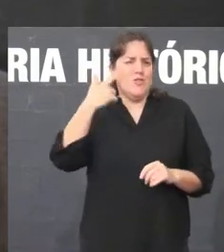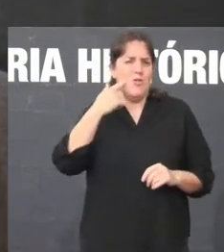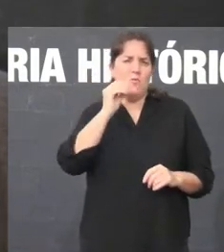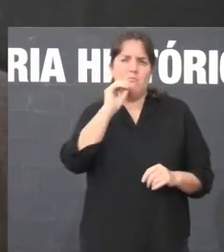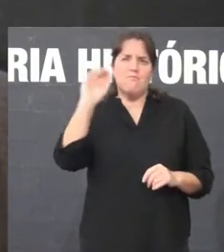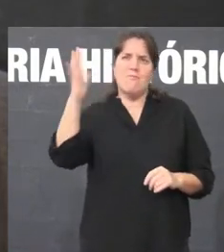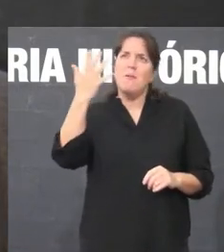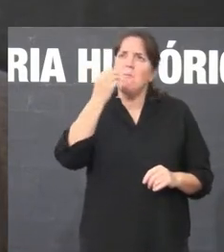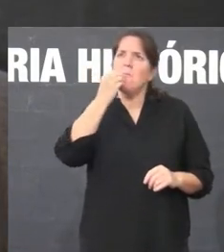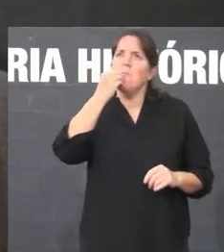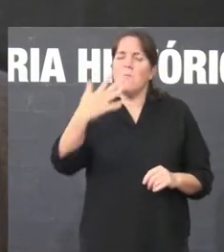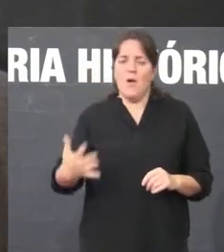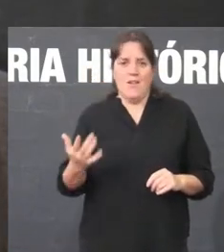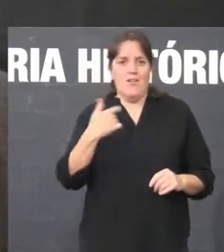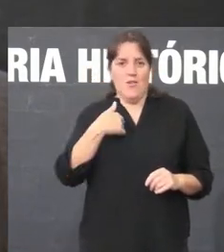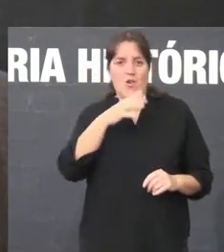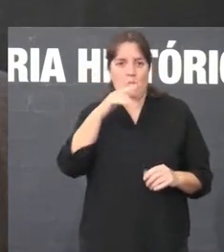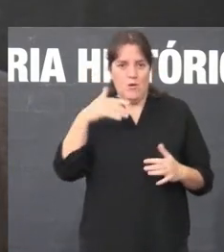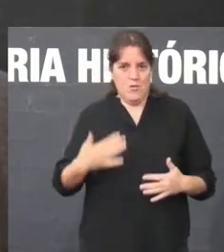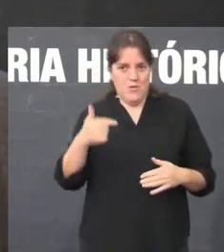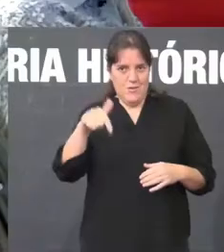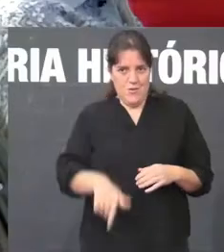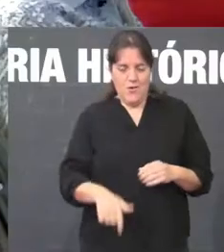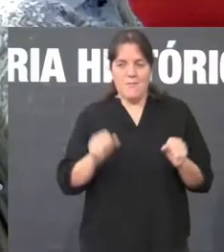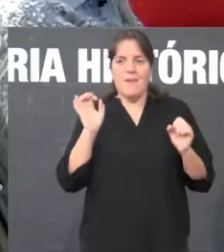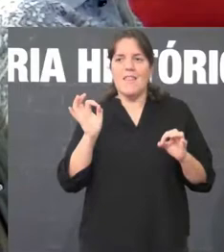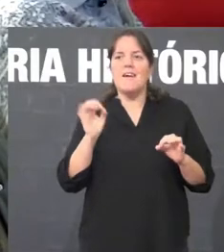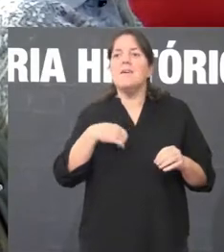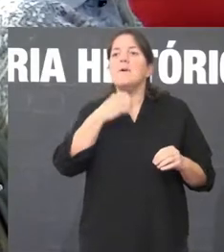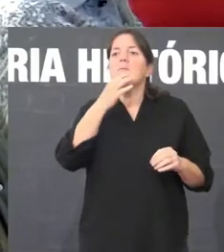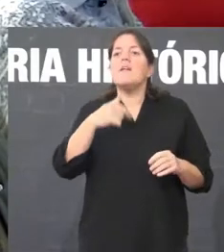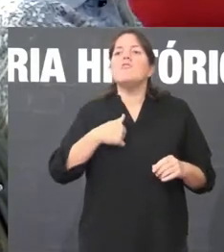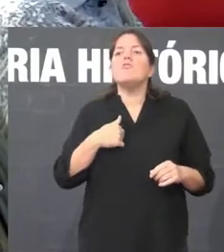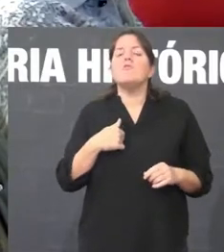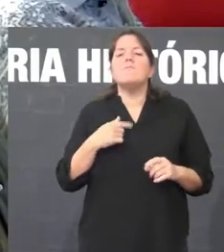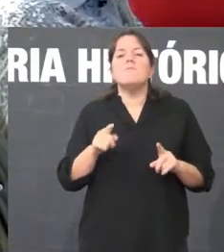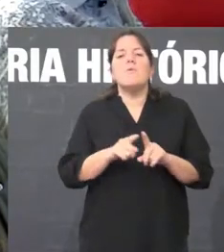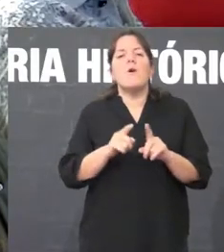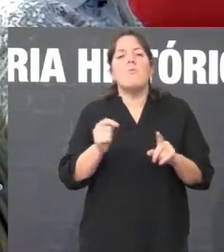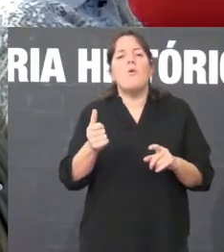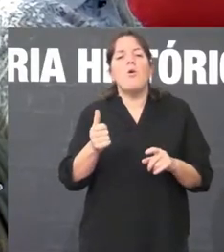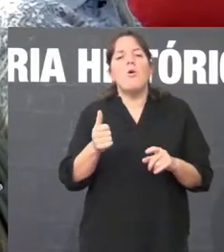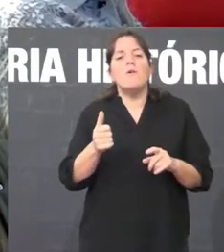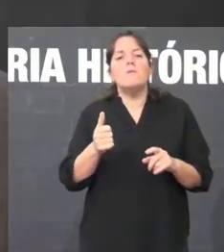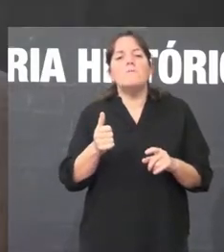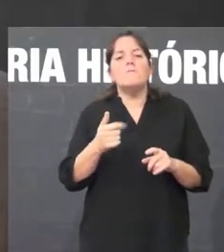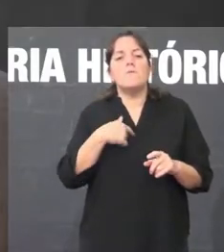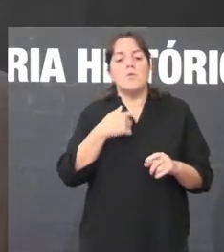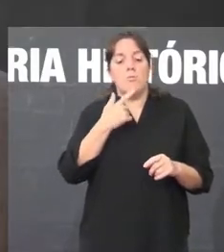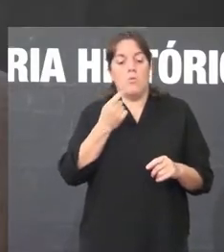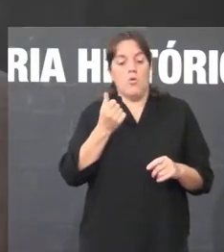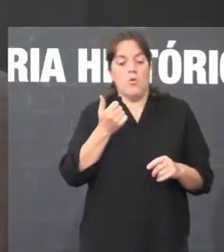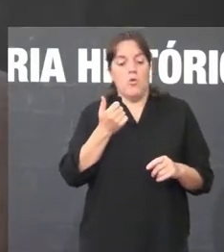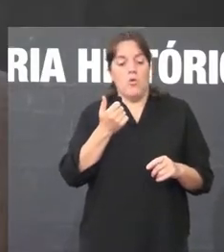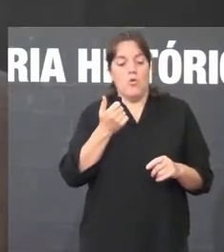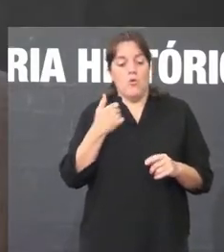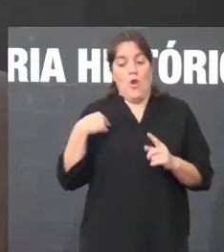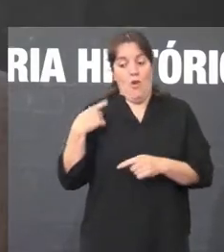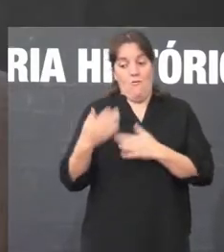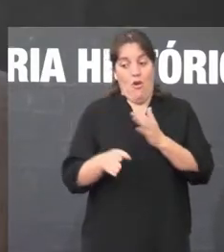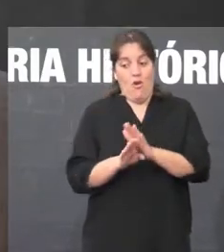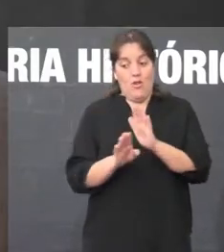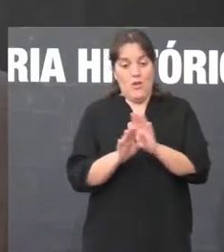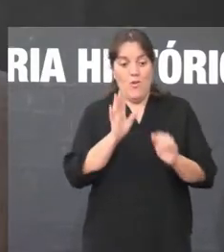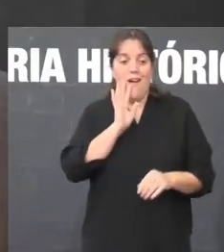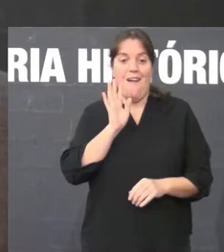día como está facendo hoxe. Eu vou intentar collelo un pouco donde o poñía Joan Tardá e adaptar